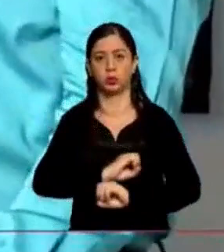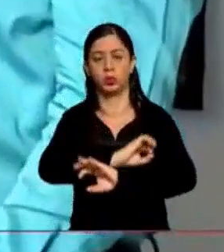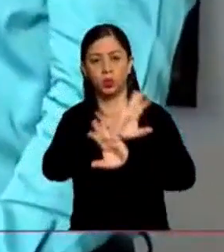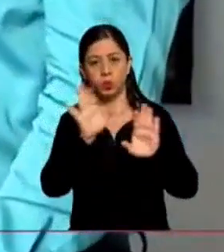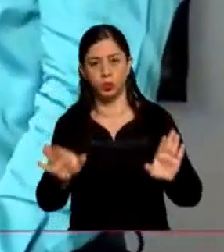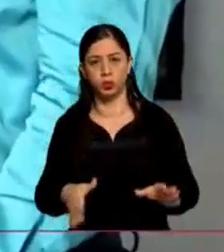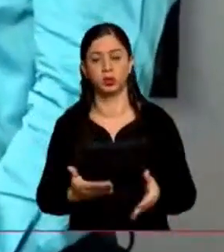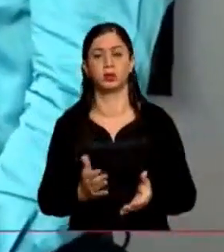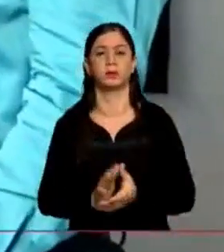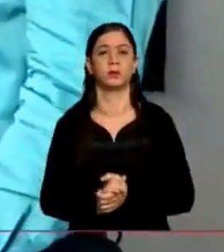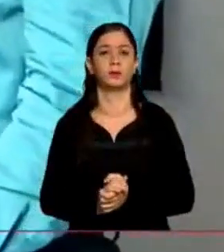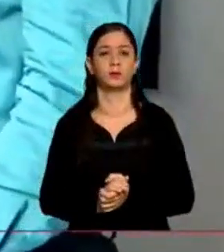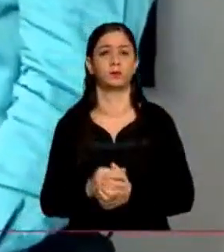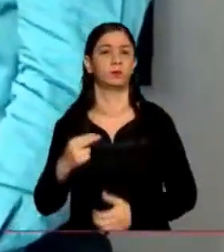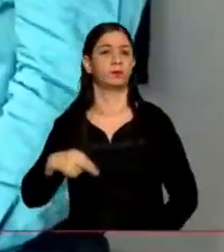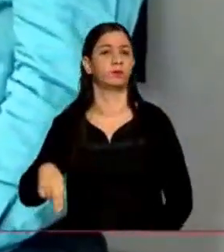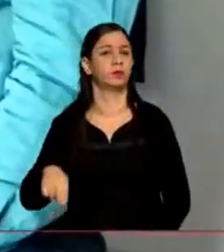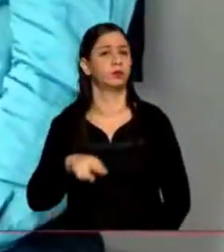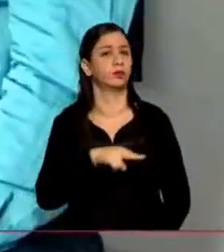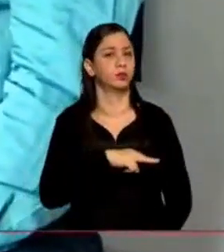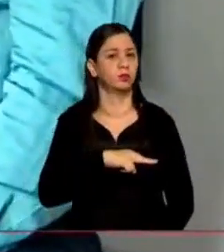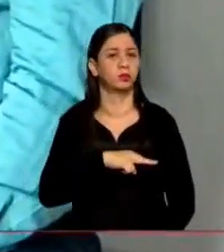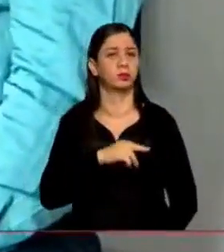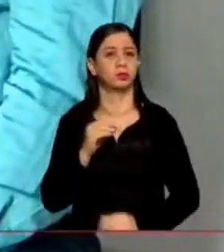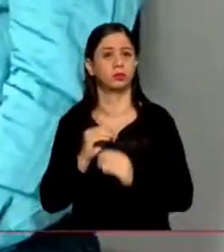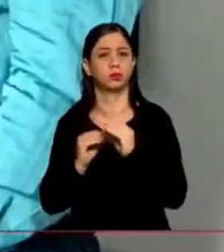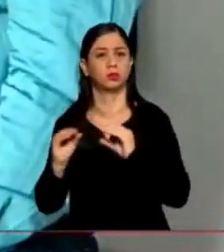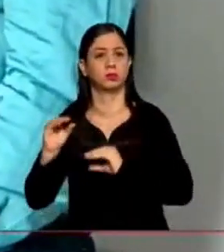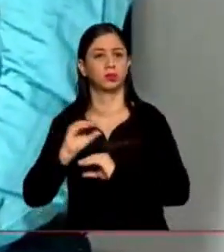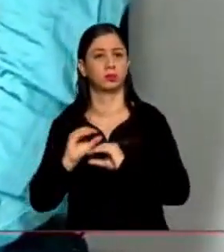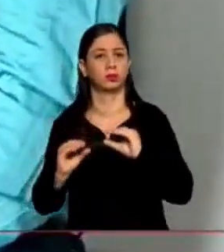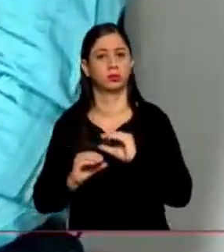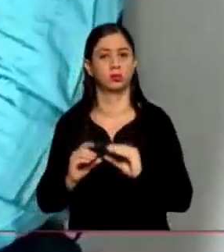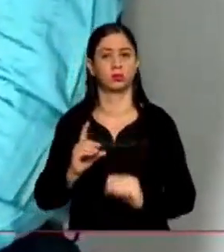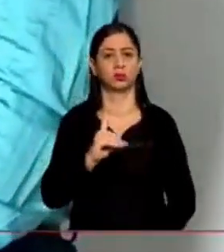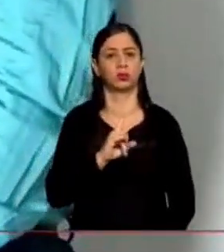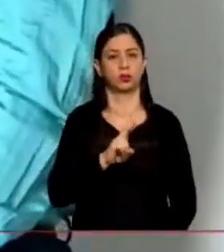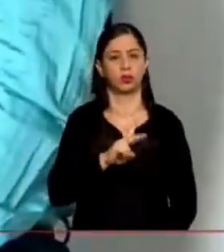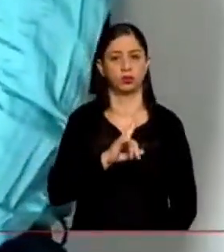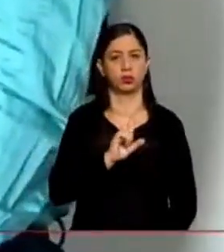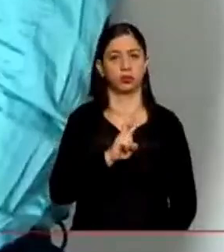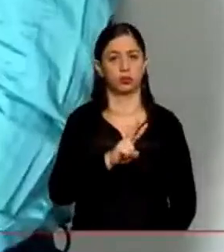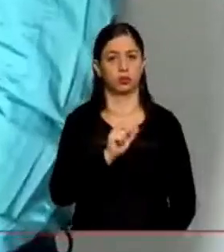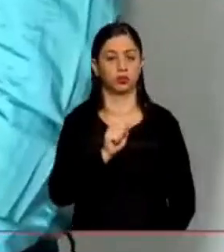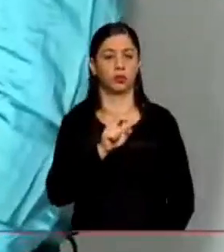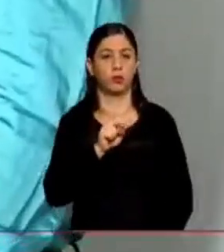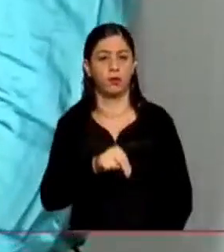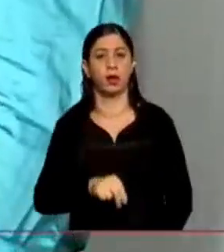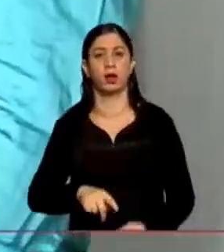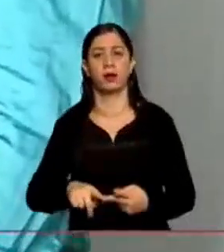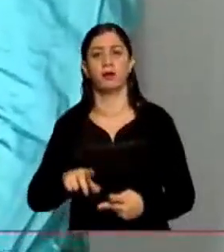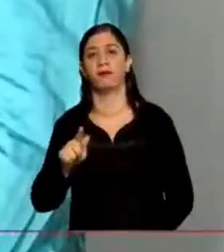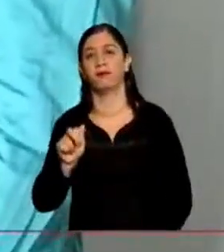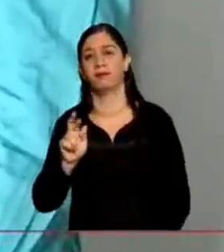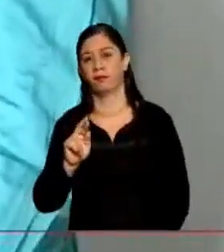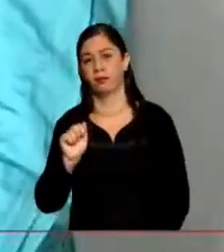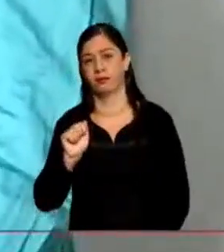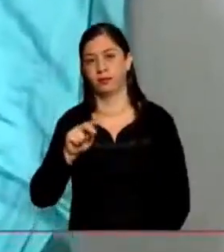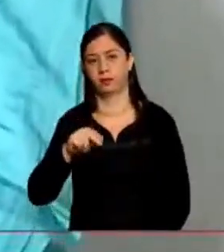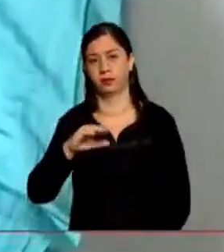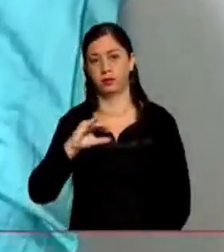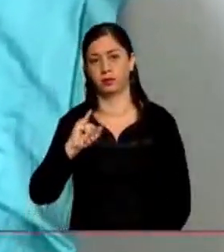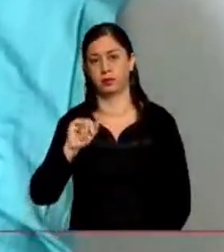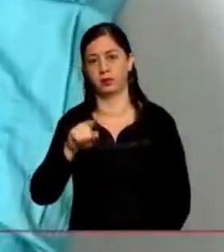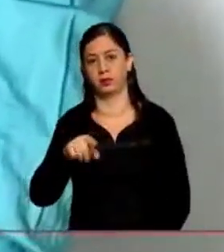Carmen Alicia. Pues nosotros nos hemos reunido unos caucanos, el doctor Duán, el doctor Francisco Rivera,